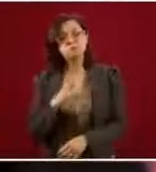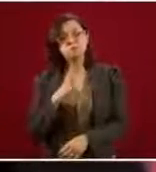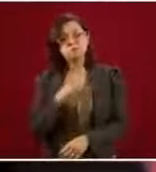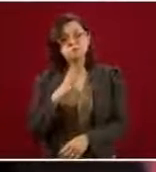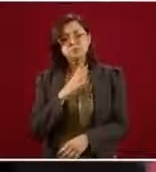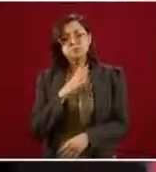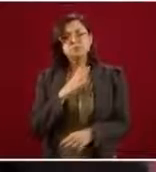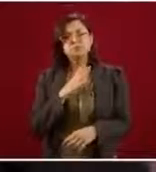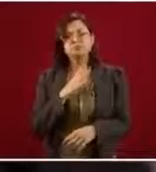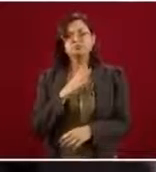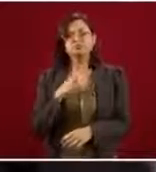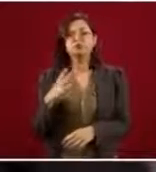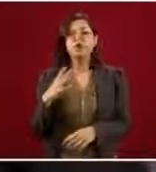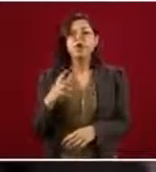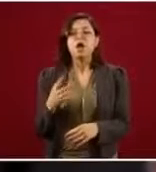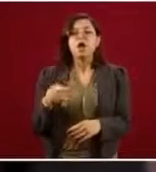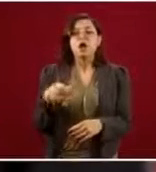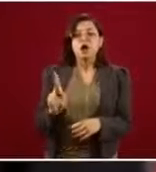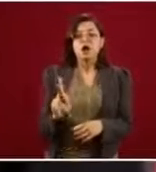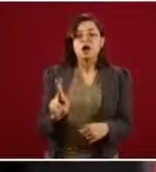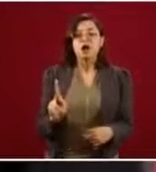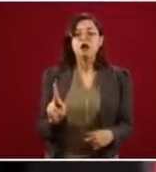pero se está